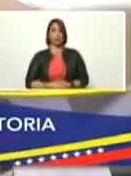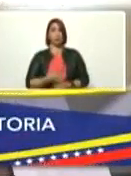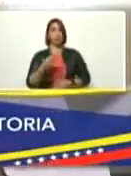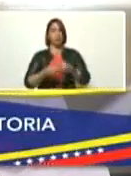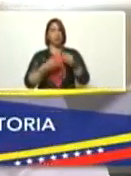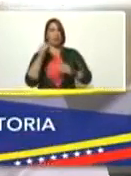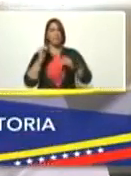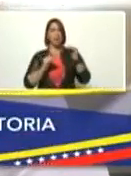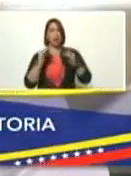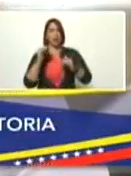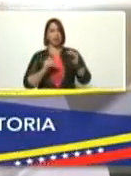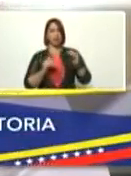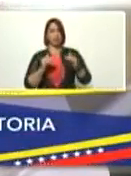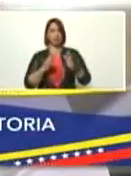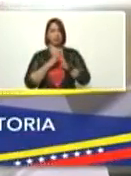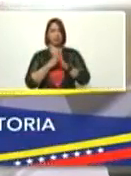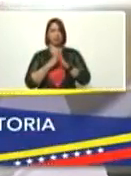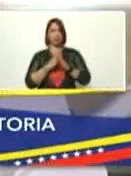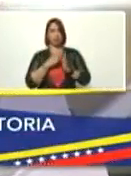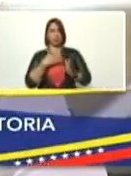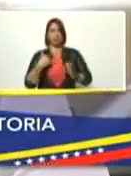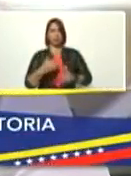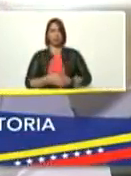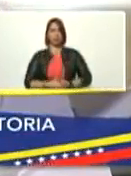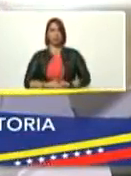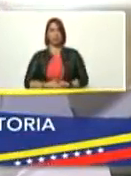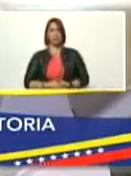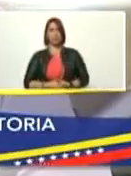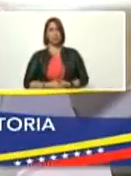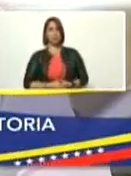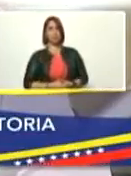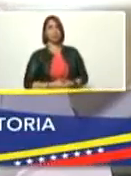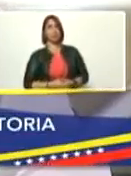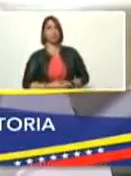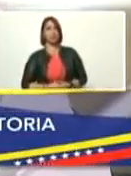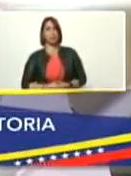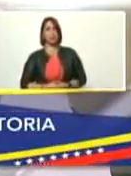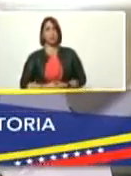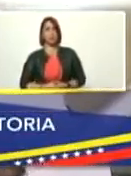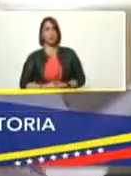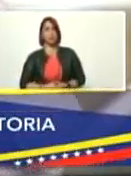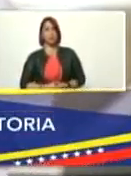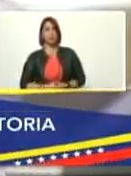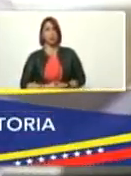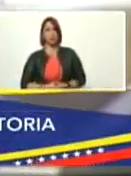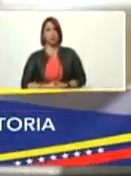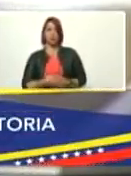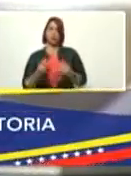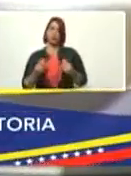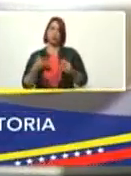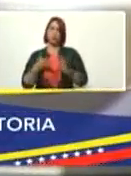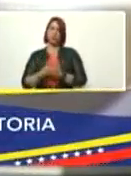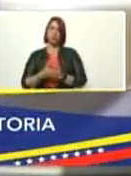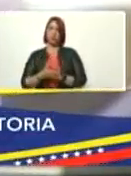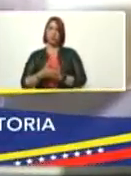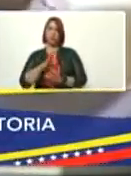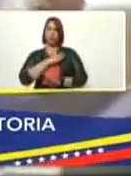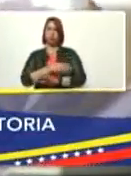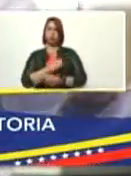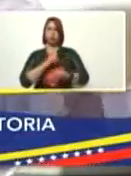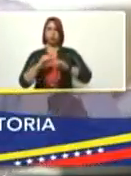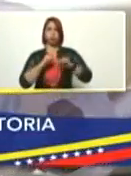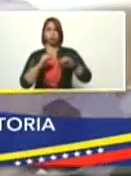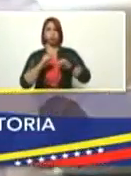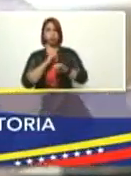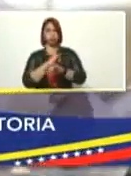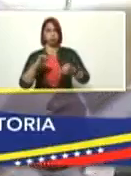un balance, Pedro, querido Pedro, un balance. ¿Cómo te parece este poderoso movimiento que se